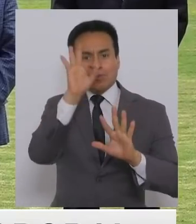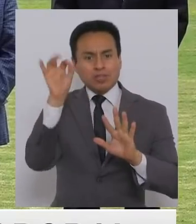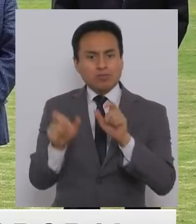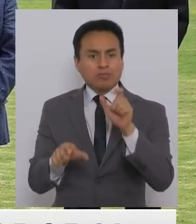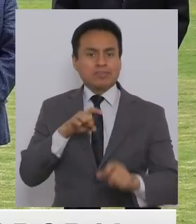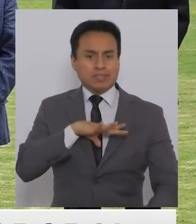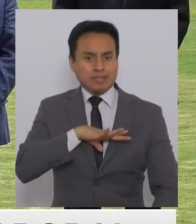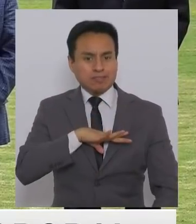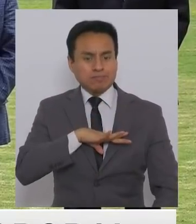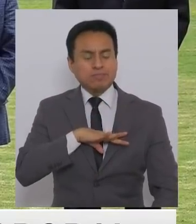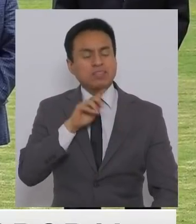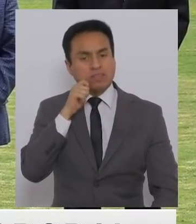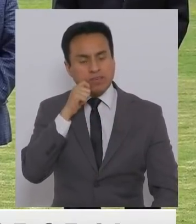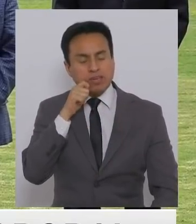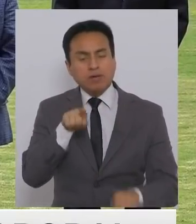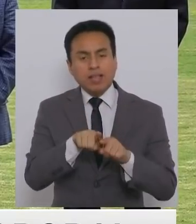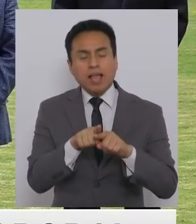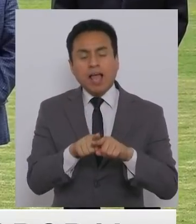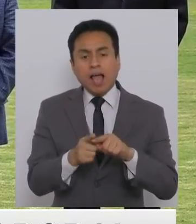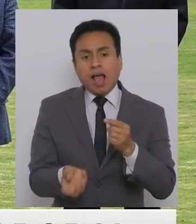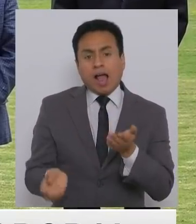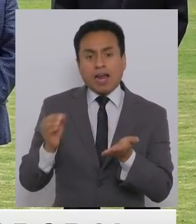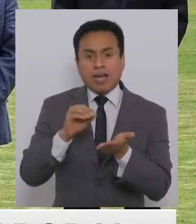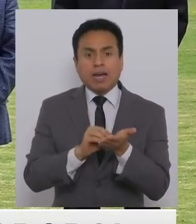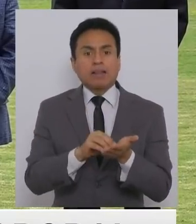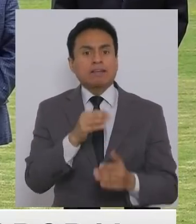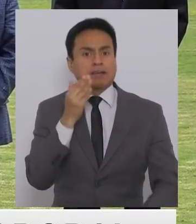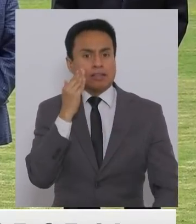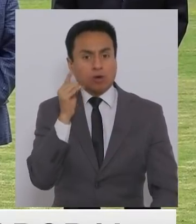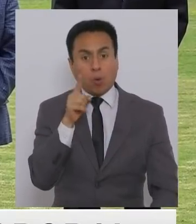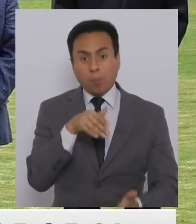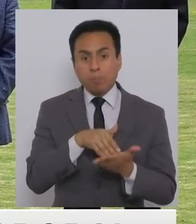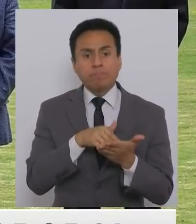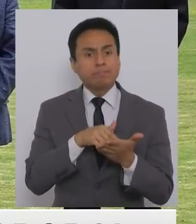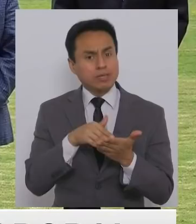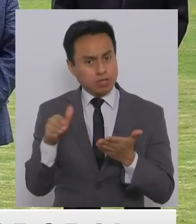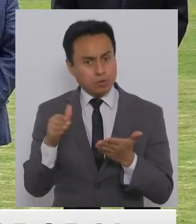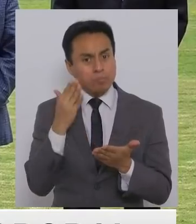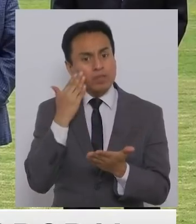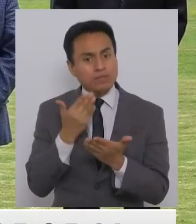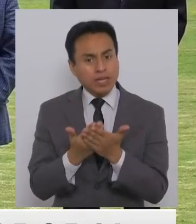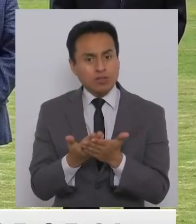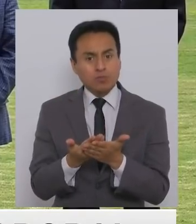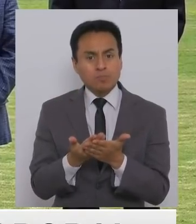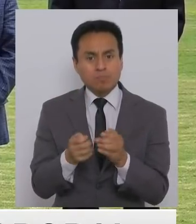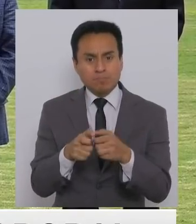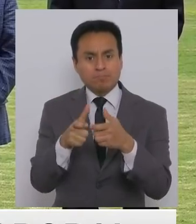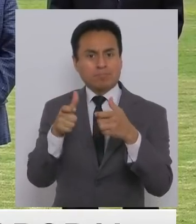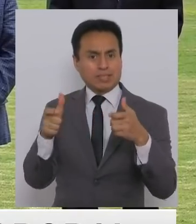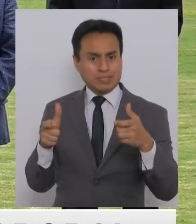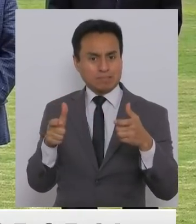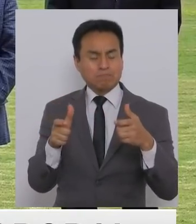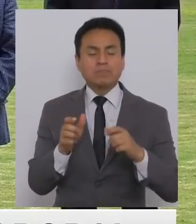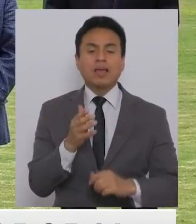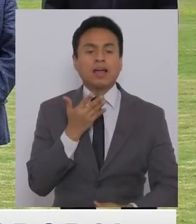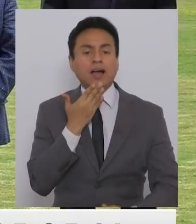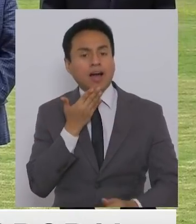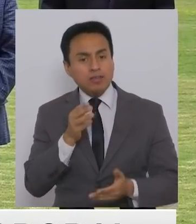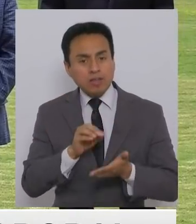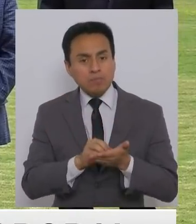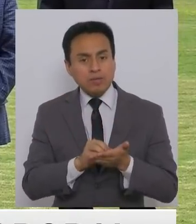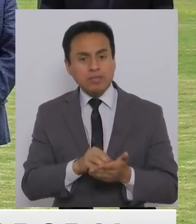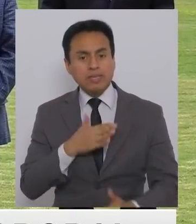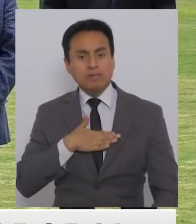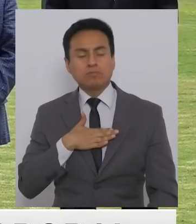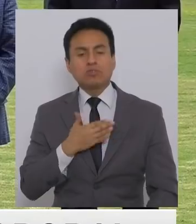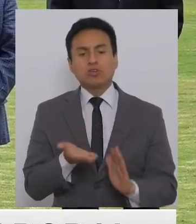chilenos. Eso significa agregar prácticamente 1 millón de beneficiarios más. Y adicionalmente queremos